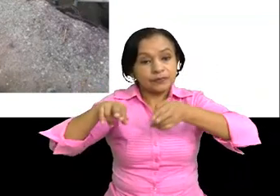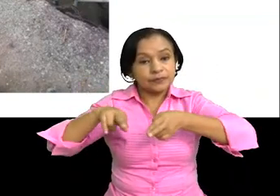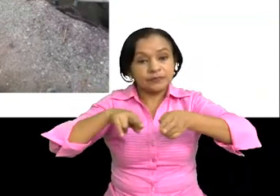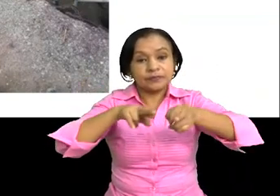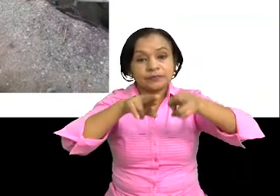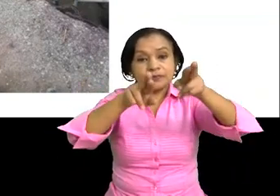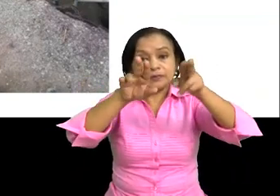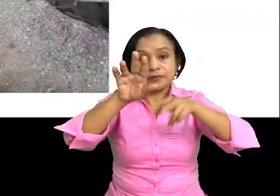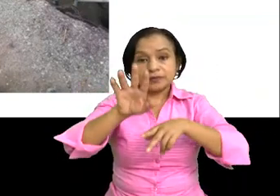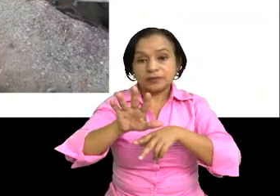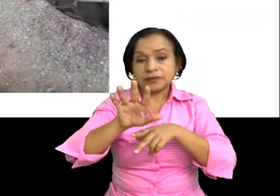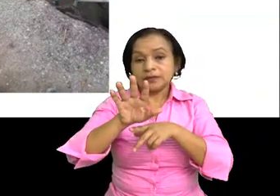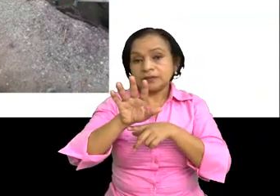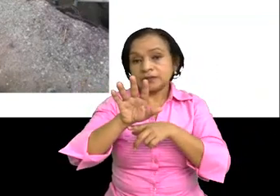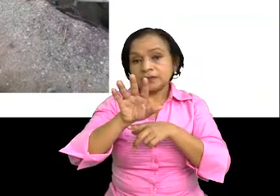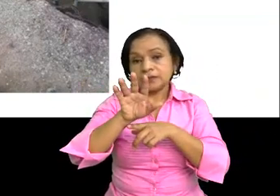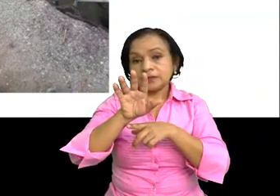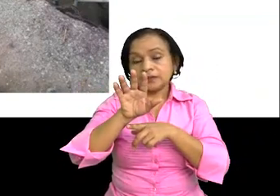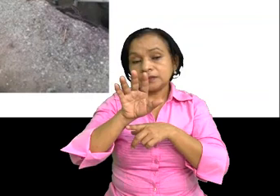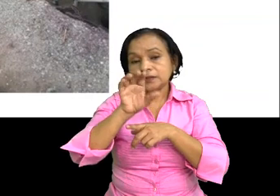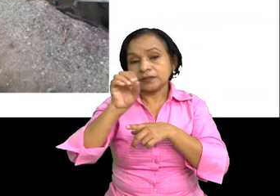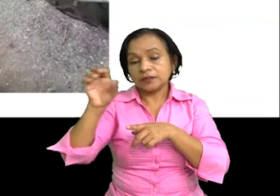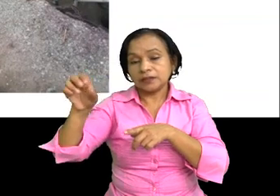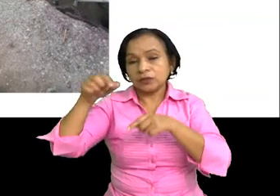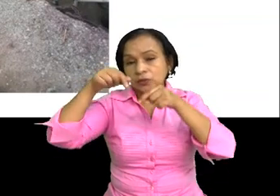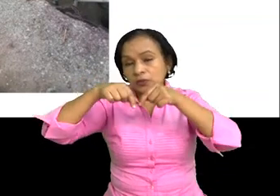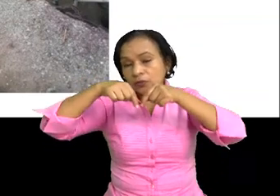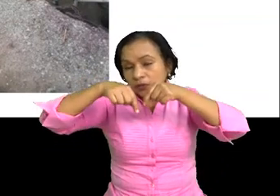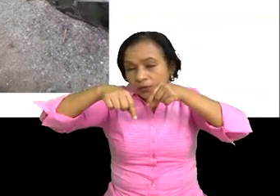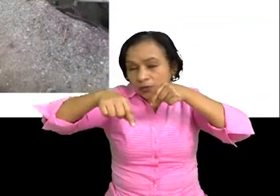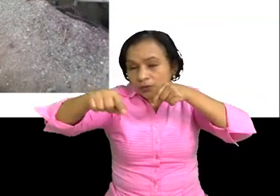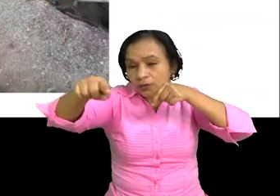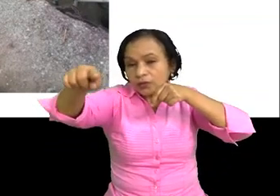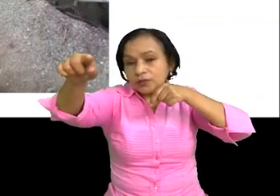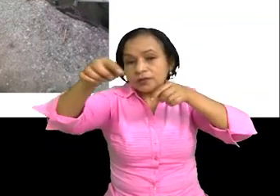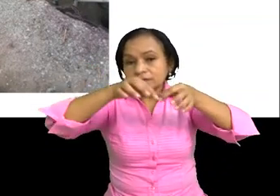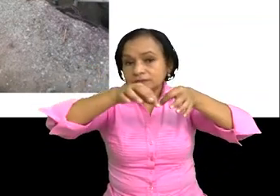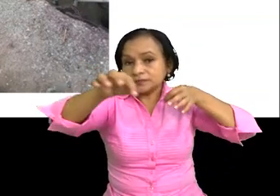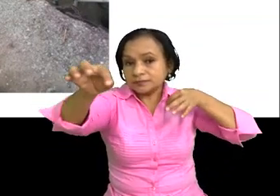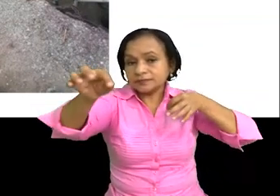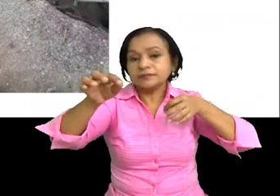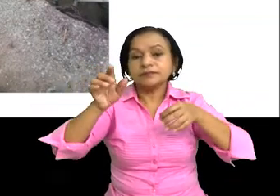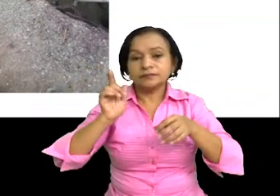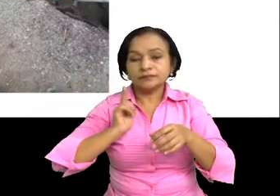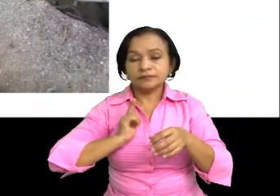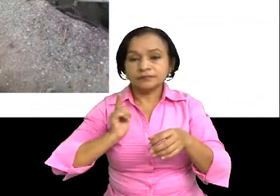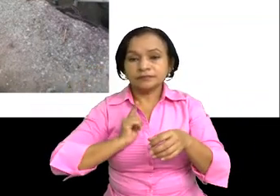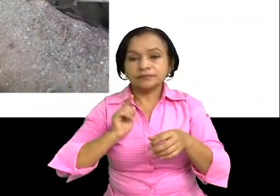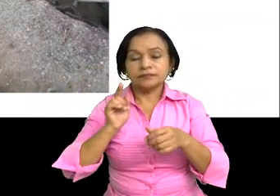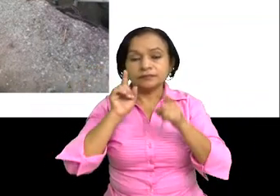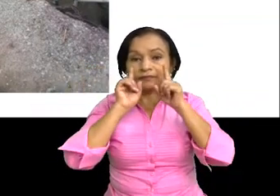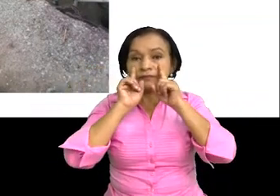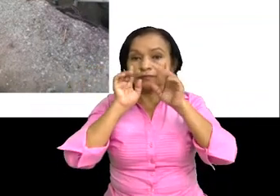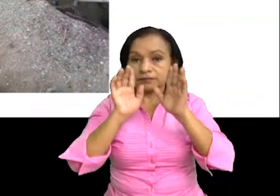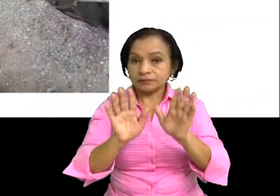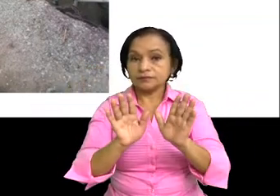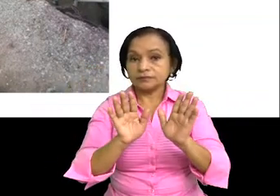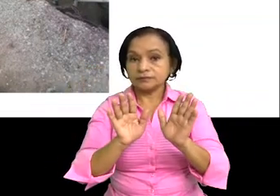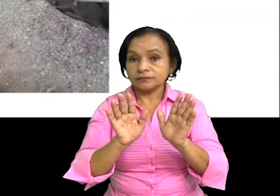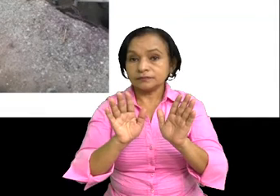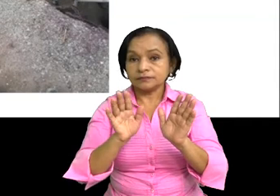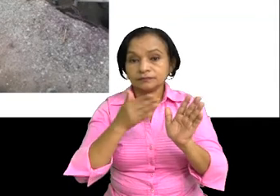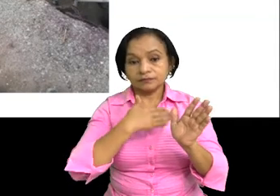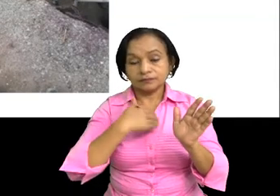tener 500 metros de longitud, y con esto vamos a garantizarnos seguridad para